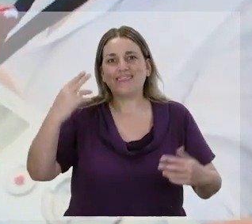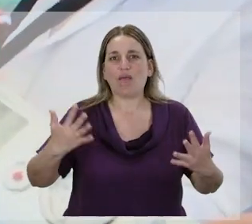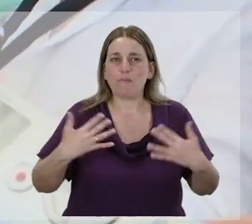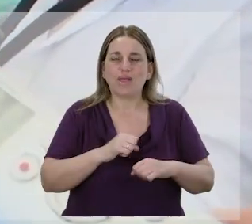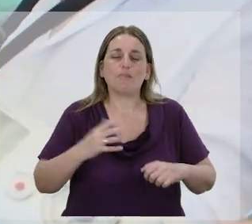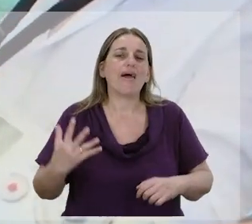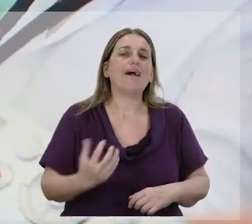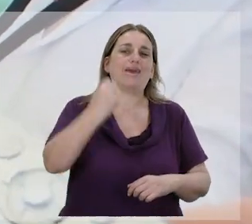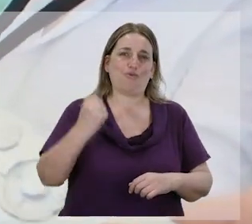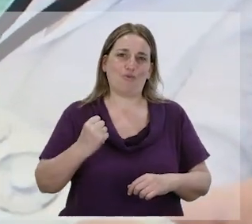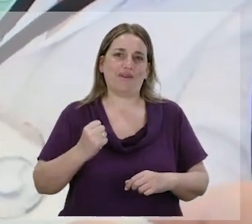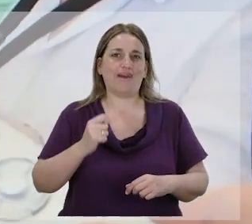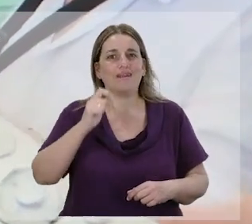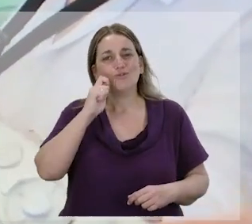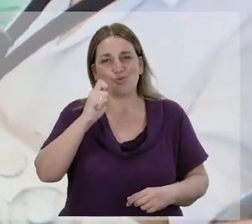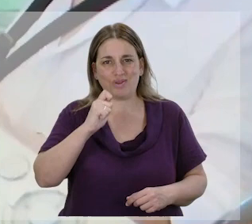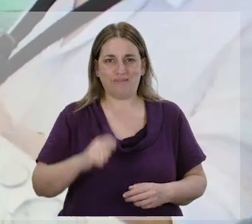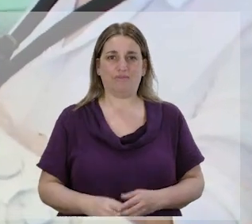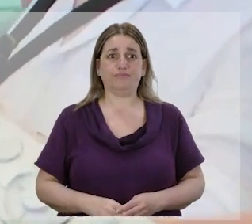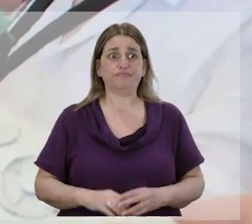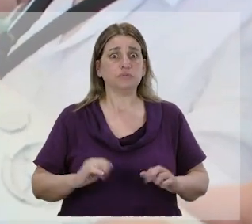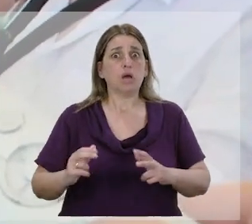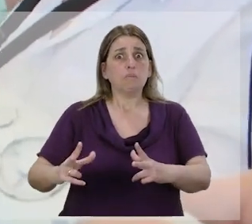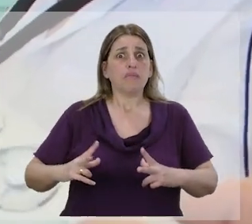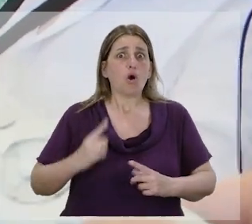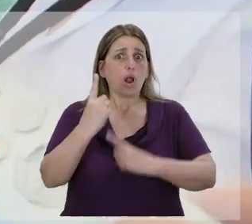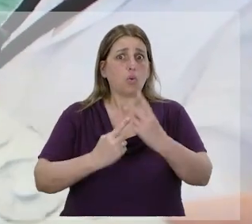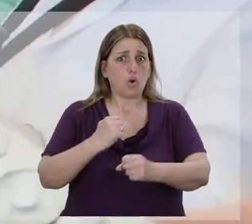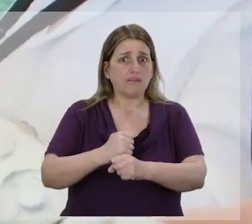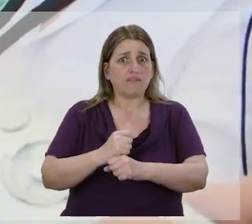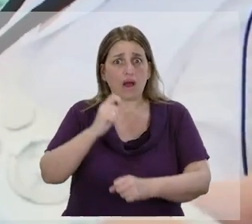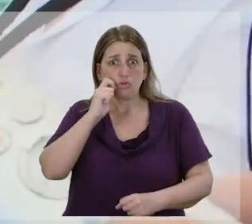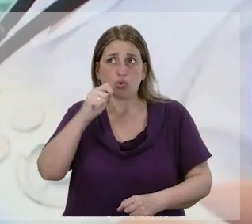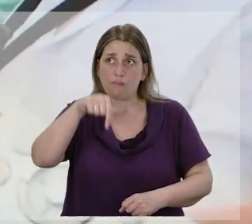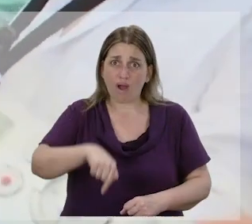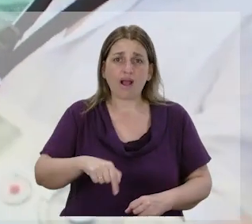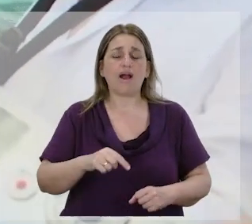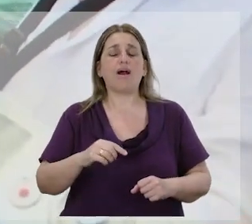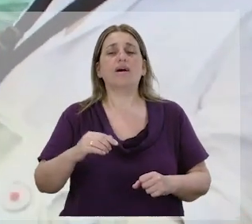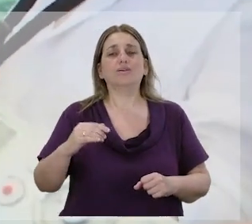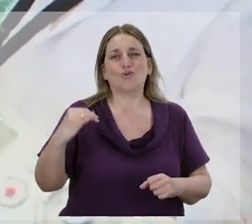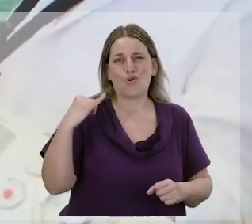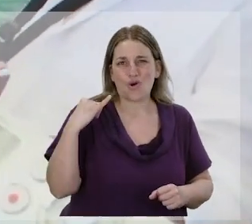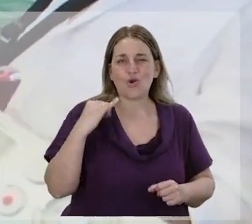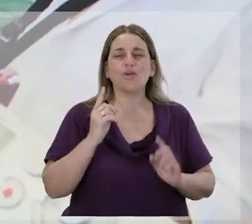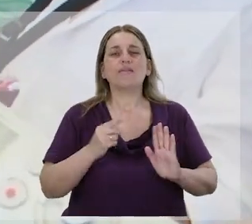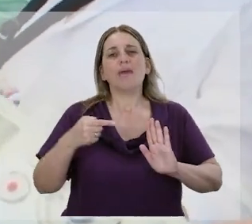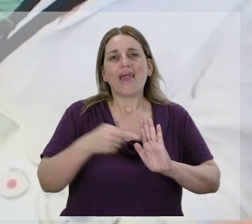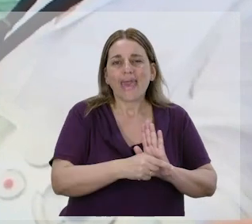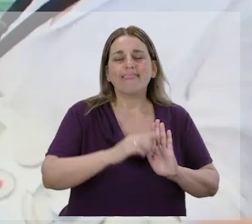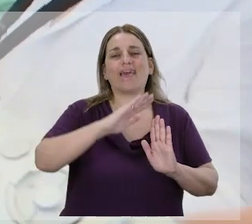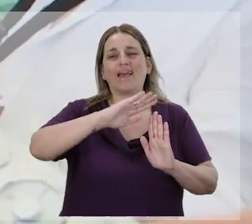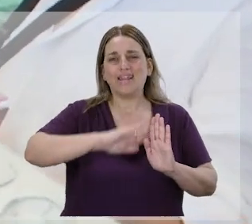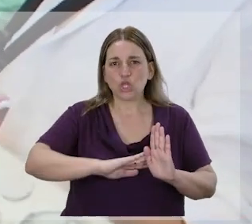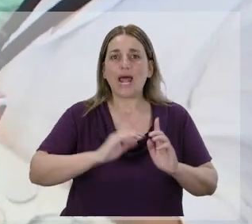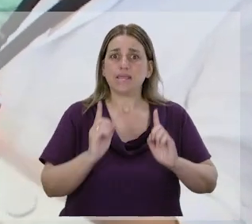esta temporada sea una temporada de recuperación turística. Según me dicen operadores turísticos de esta zona y también